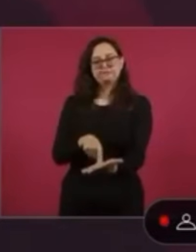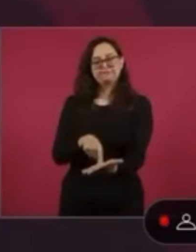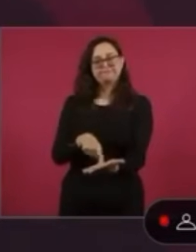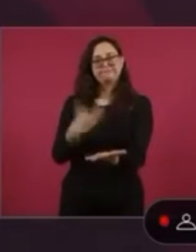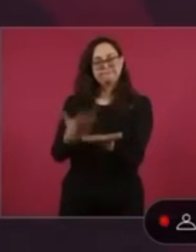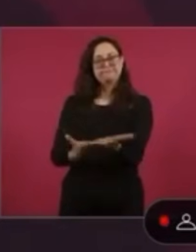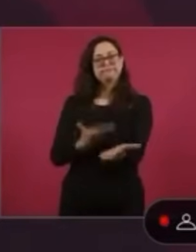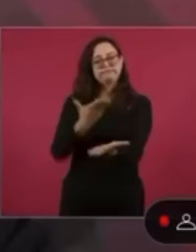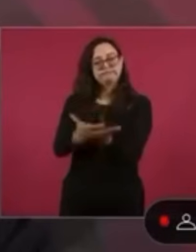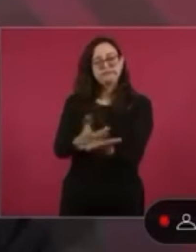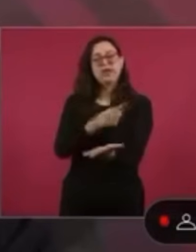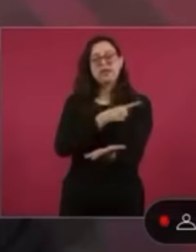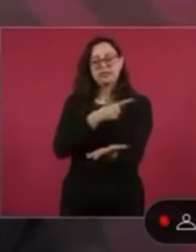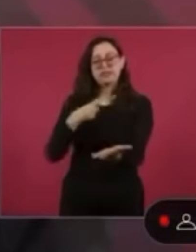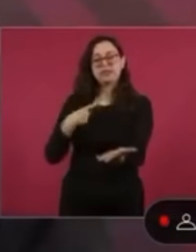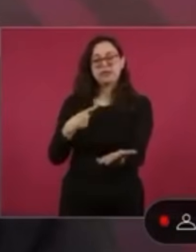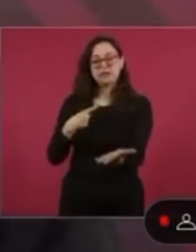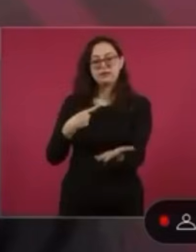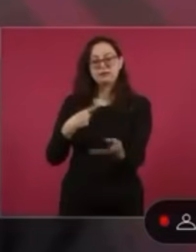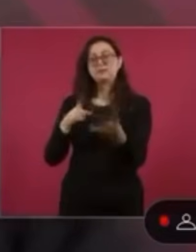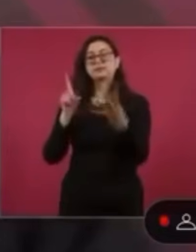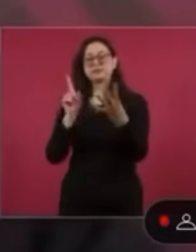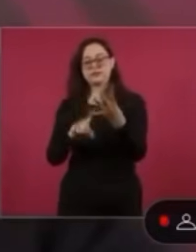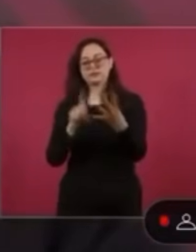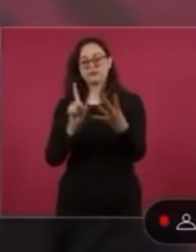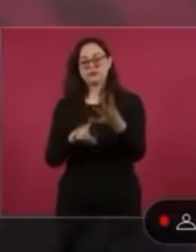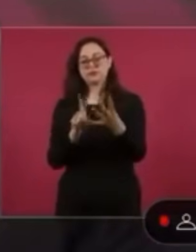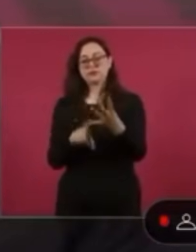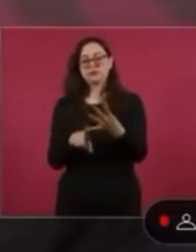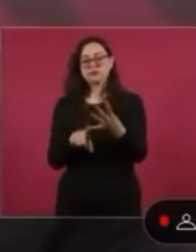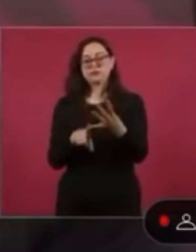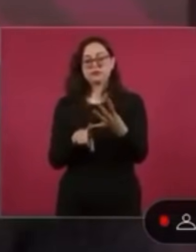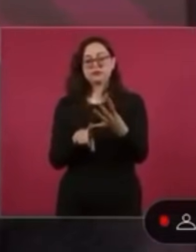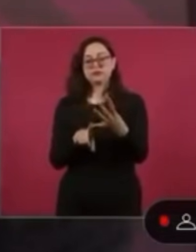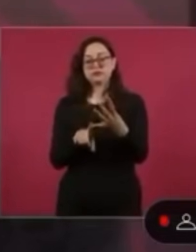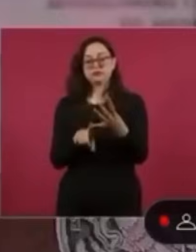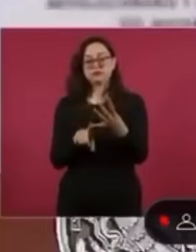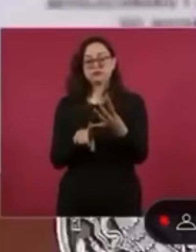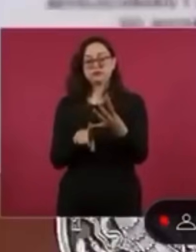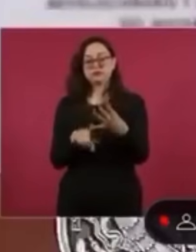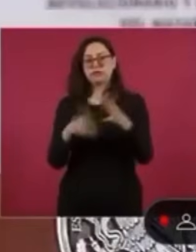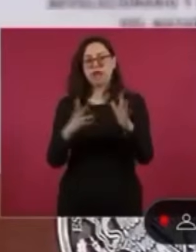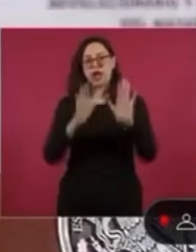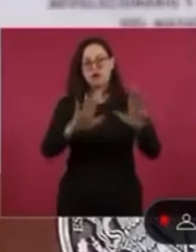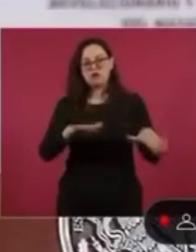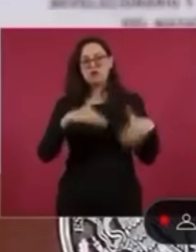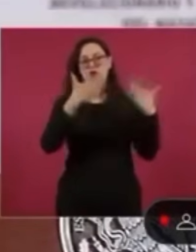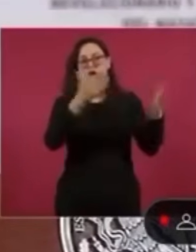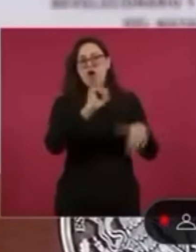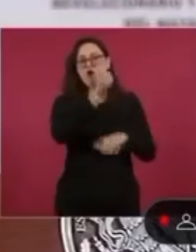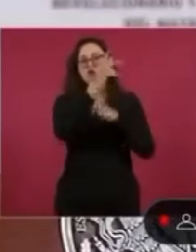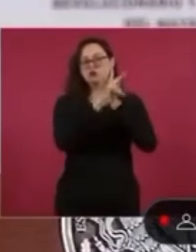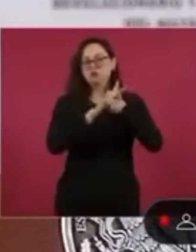electoral. Y cuarto, que no haya injerencismo.